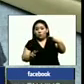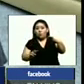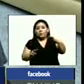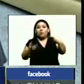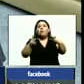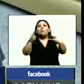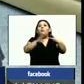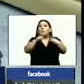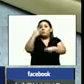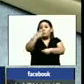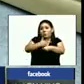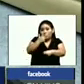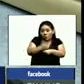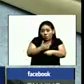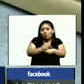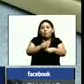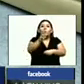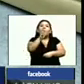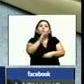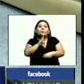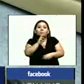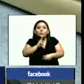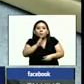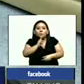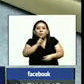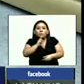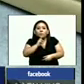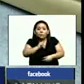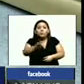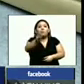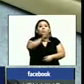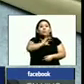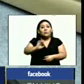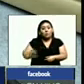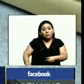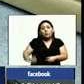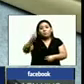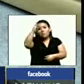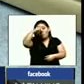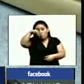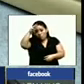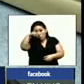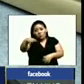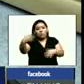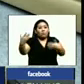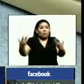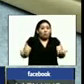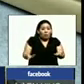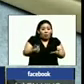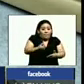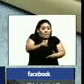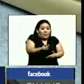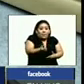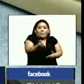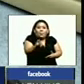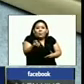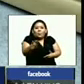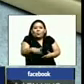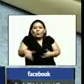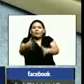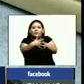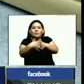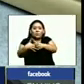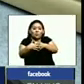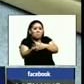Guatemala Honduras El Salvador México Por supuesto Lo más cerca De los Estados